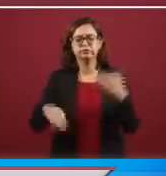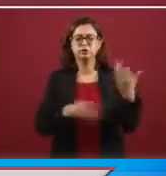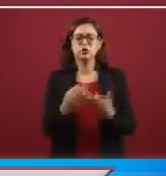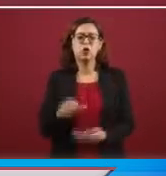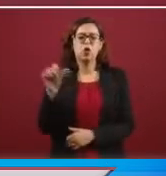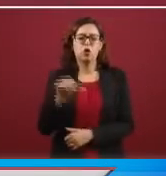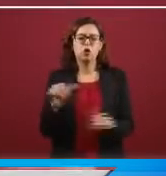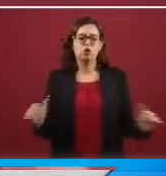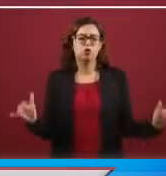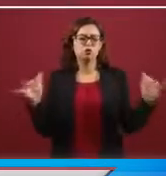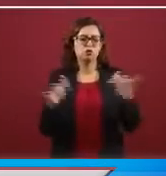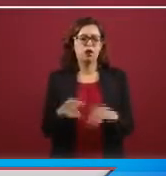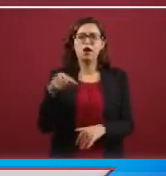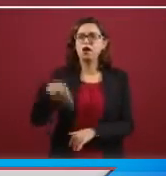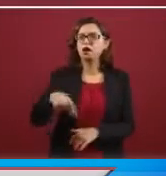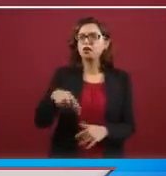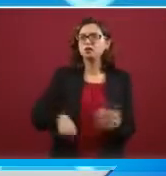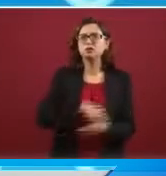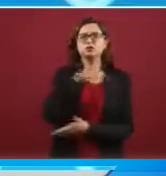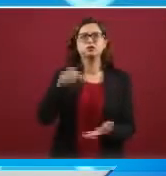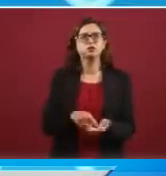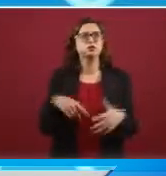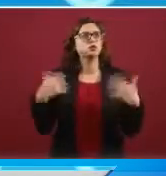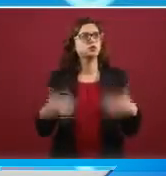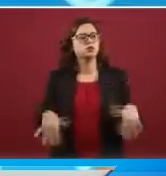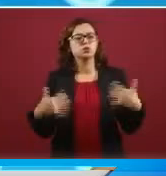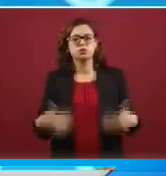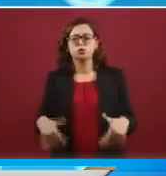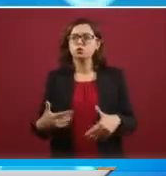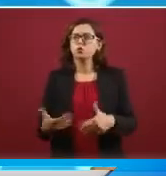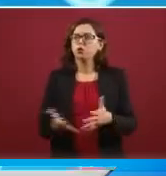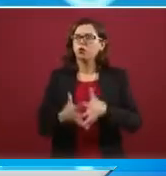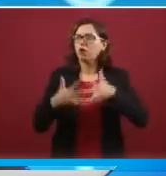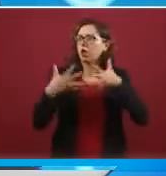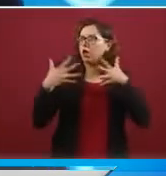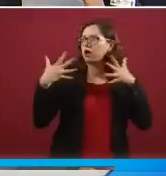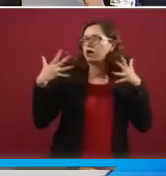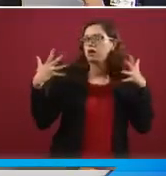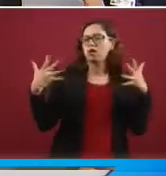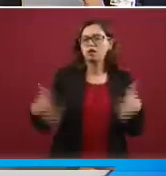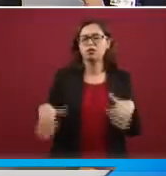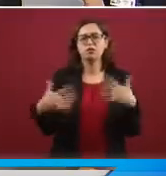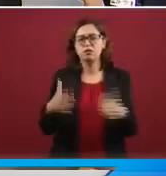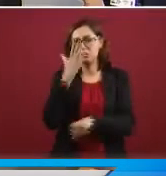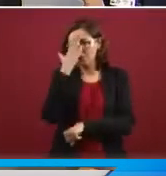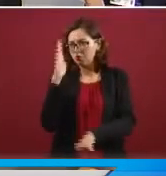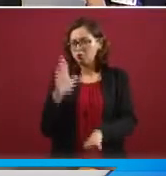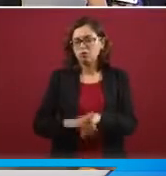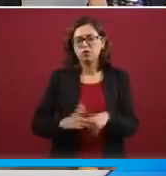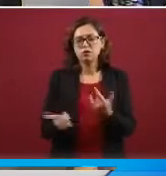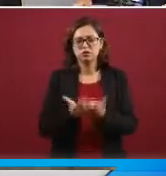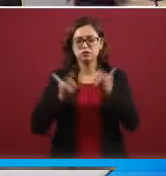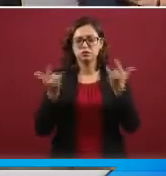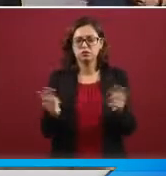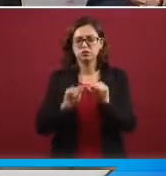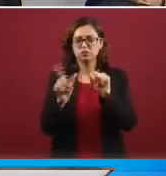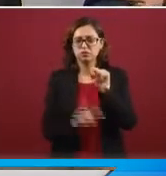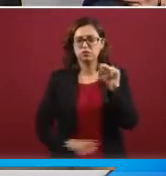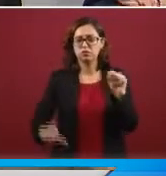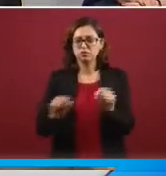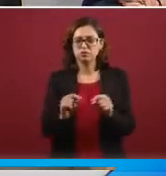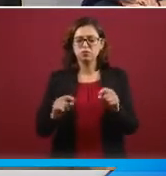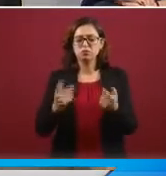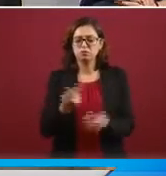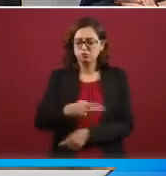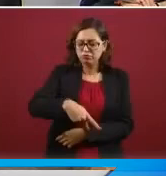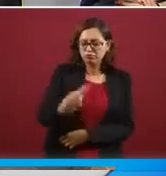y el Caribe. La secretaria ejecutiva de la Comisión Económica para América Latina y el Caribe, la CEPAL, Alicia Bárcena, destaca la urgencia de